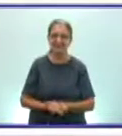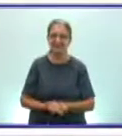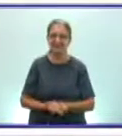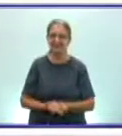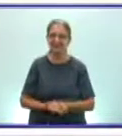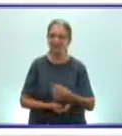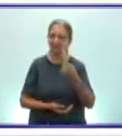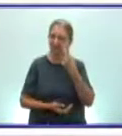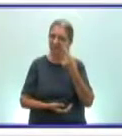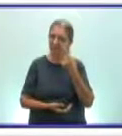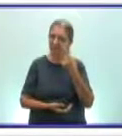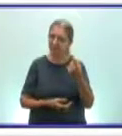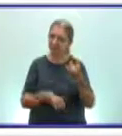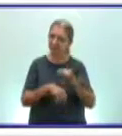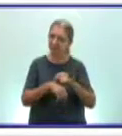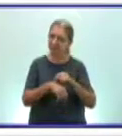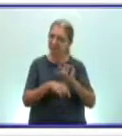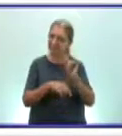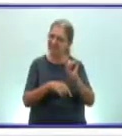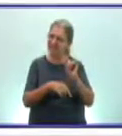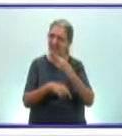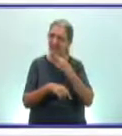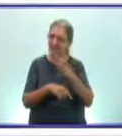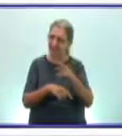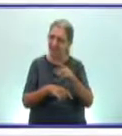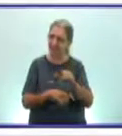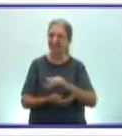verifica un momento tus resultados.